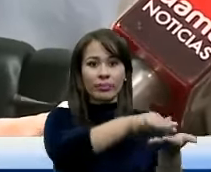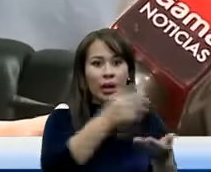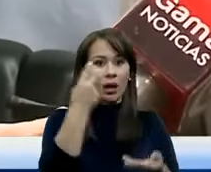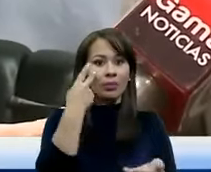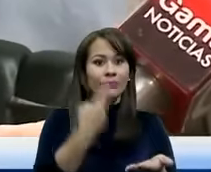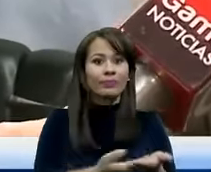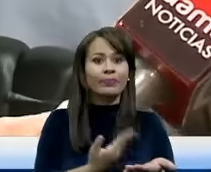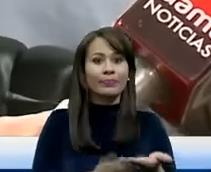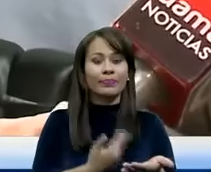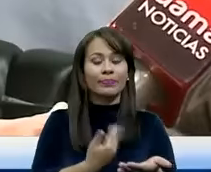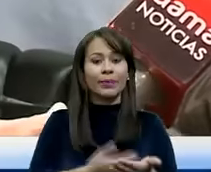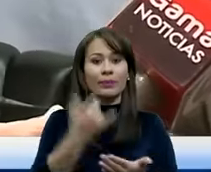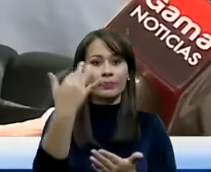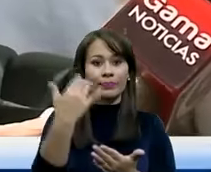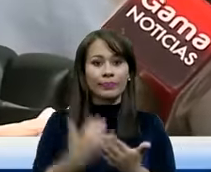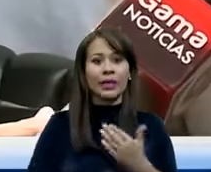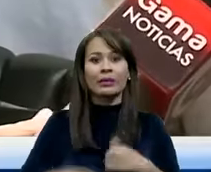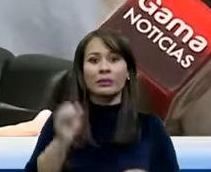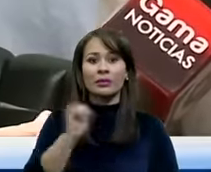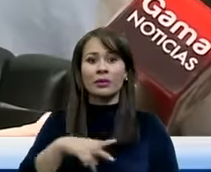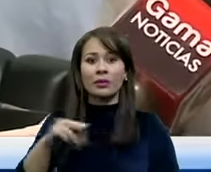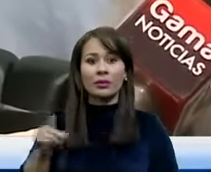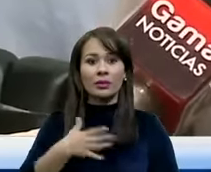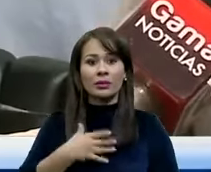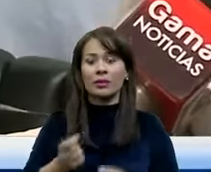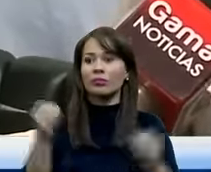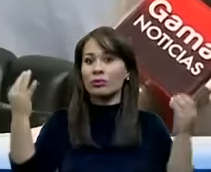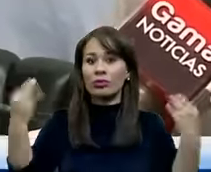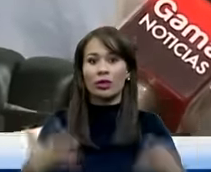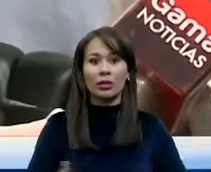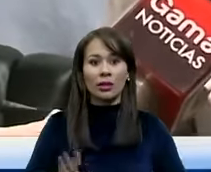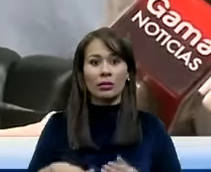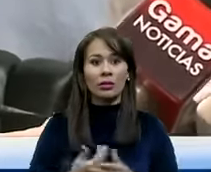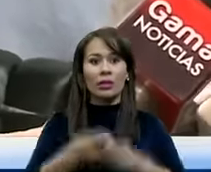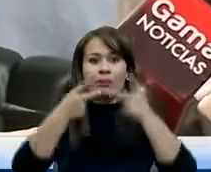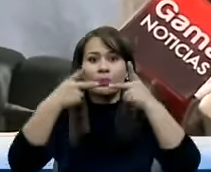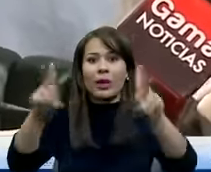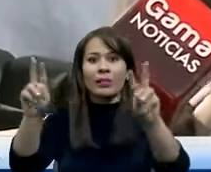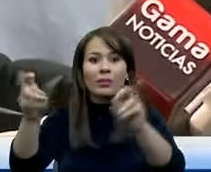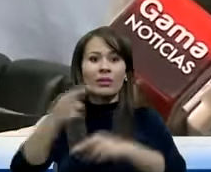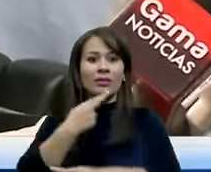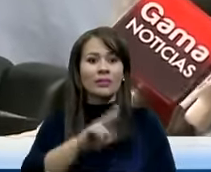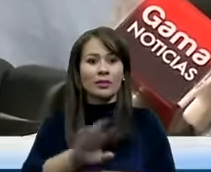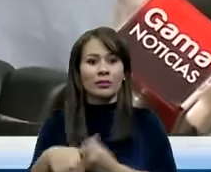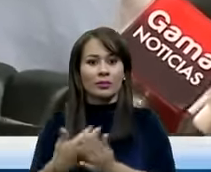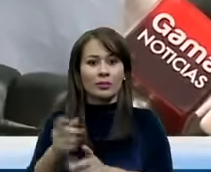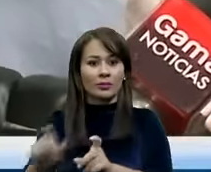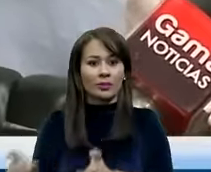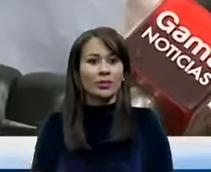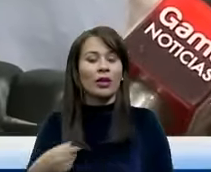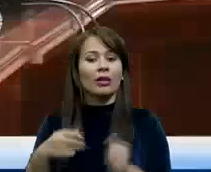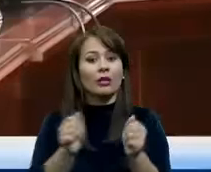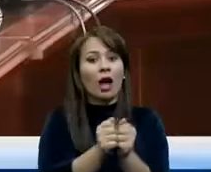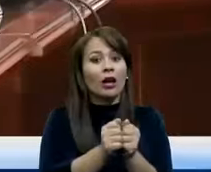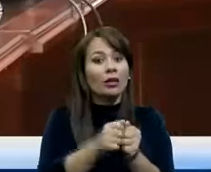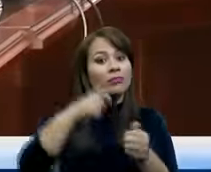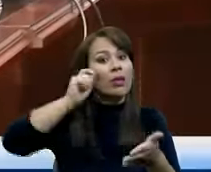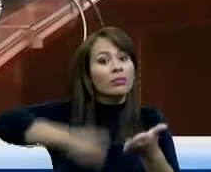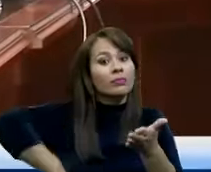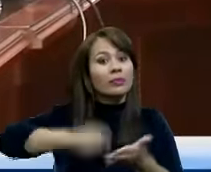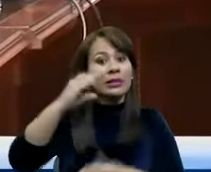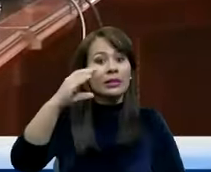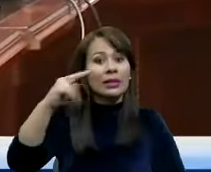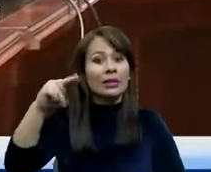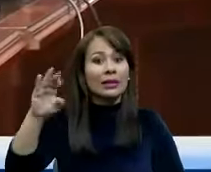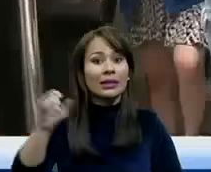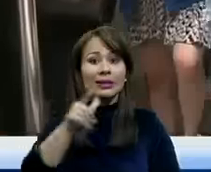algoritmos matemáticos puedan definir si ya está estabilizada la muestra, se pueda entregar a la ciudadanía el tema de los resultados con el Consejo Nacional Electoral. Según el titular